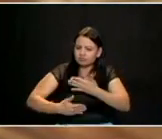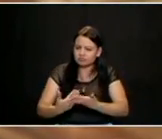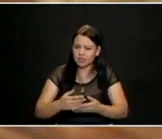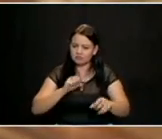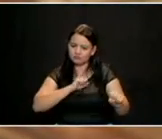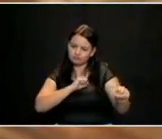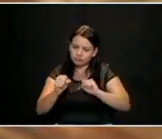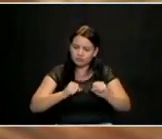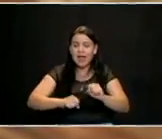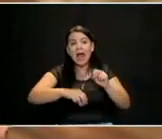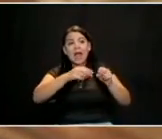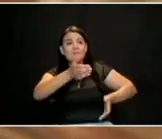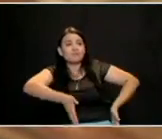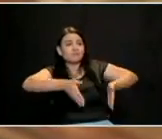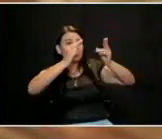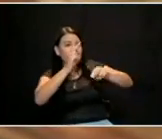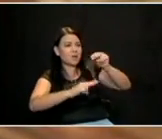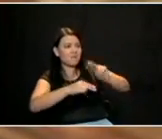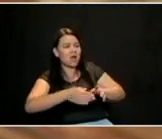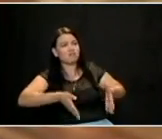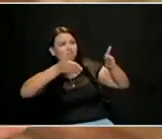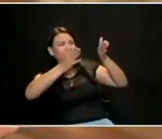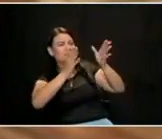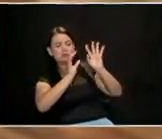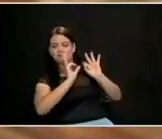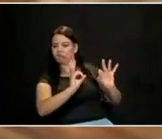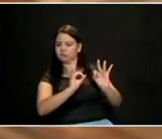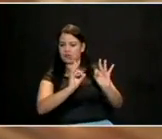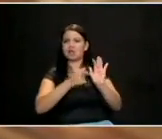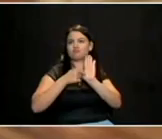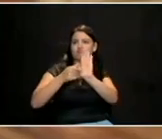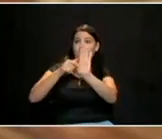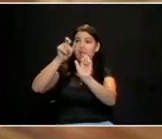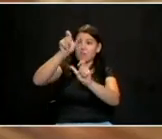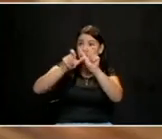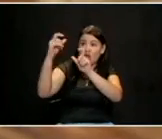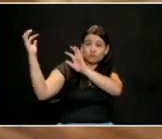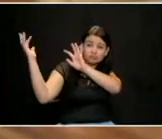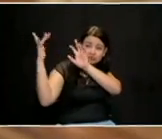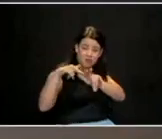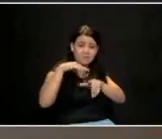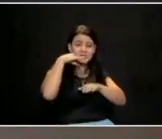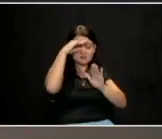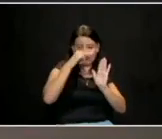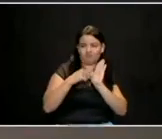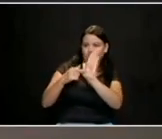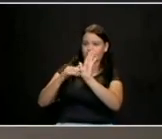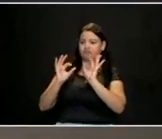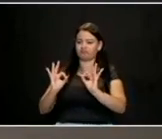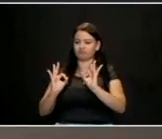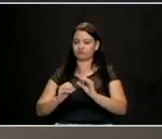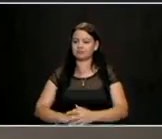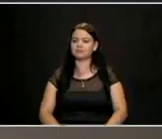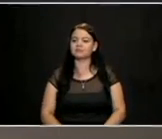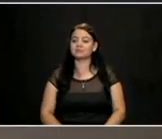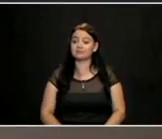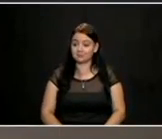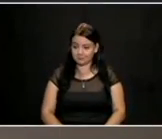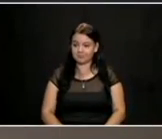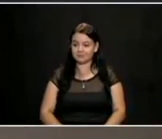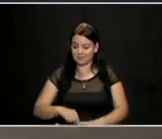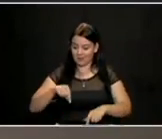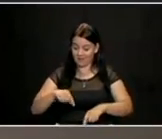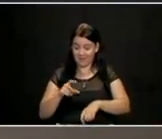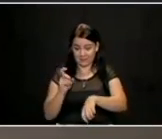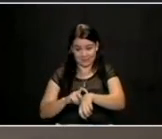la infraestructura y toda la oferta que tenemos para ofrecerle a los turistas que vienen a Medellín. Esta es la hora del debate,